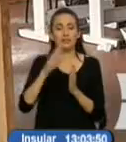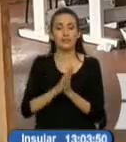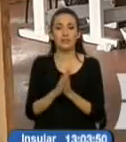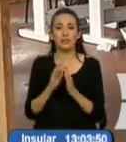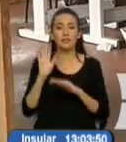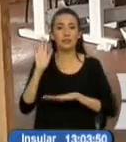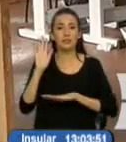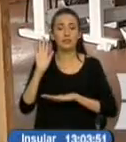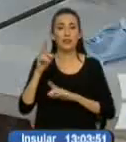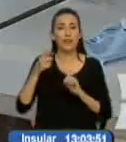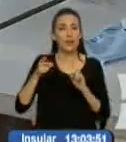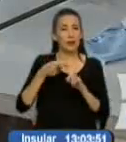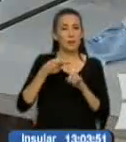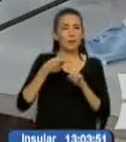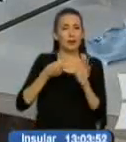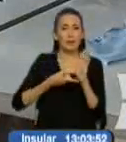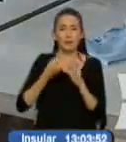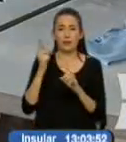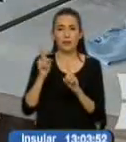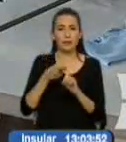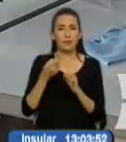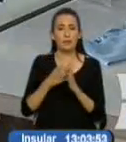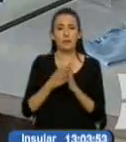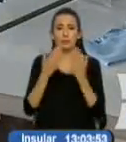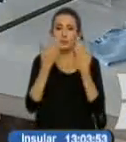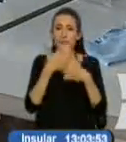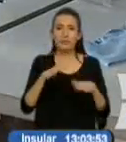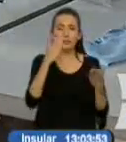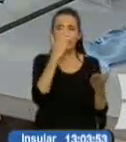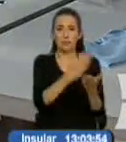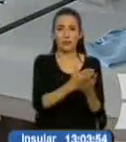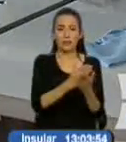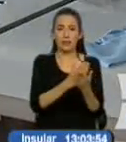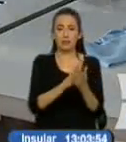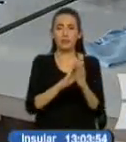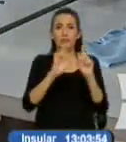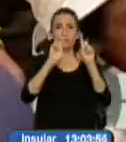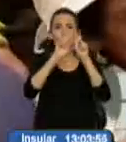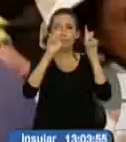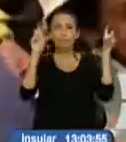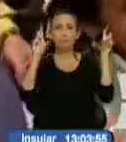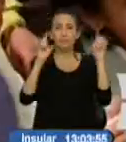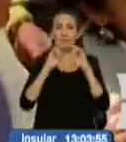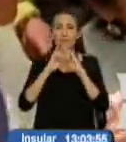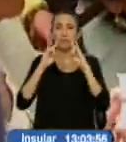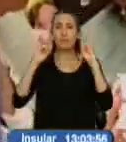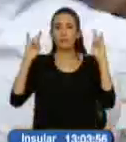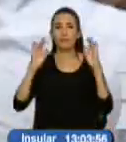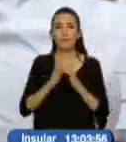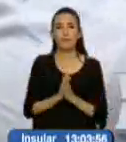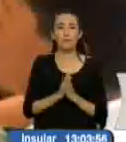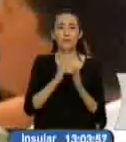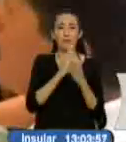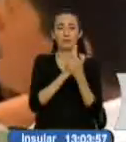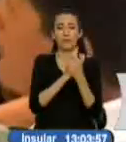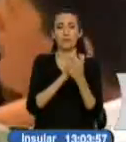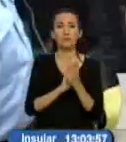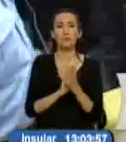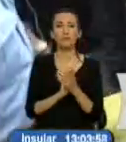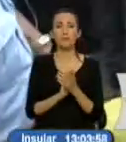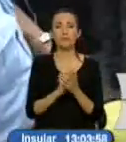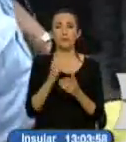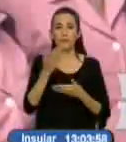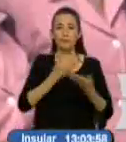una elección presidencial, fue terminar con la tercerización e intermediación laboral. El entonces candidato a este tipo de sistemas